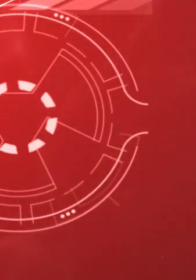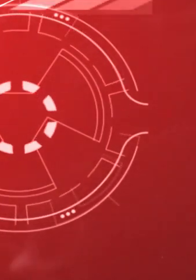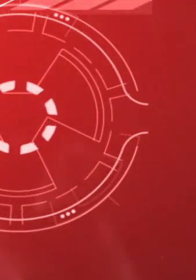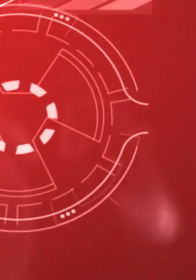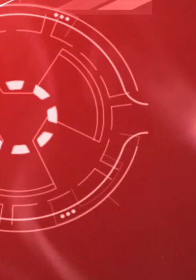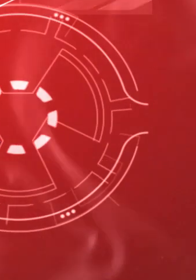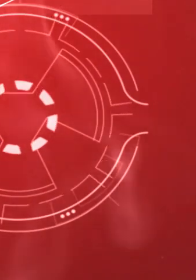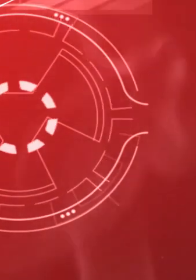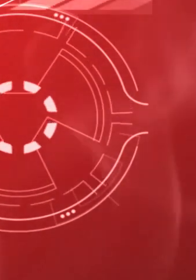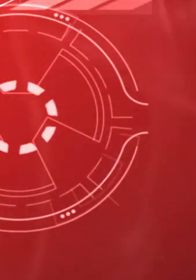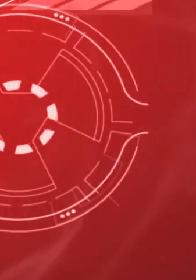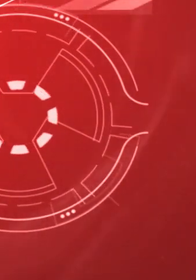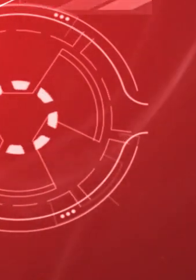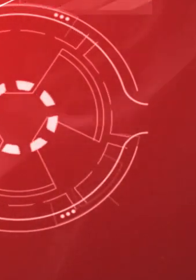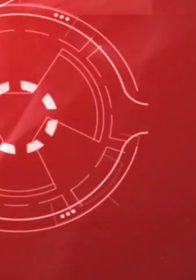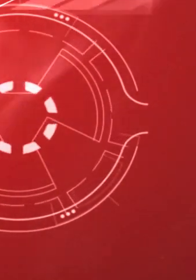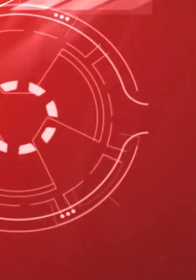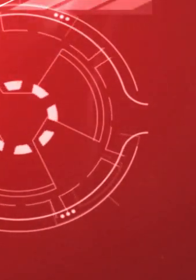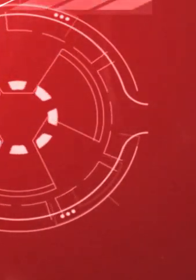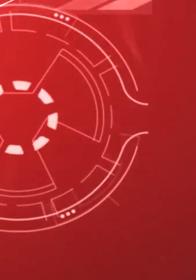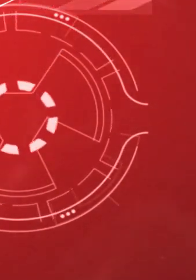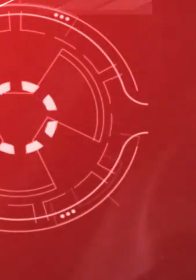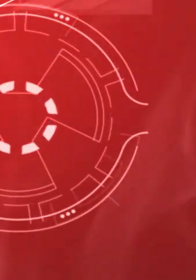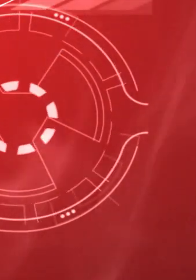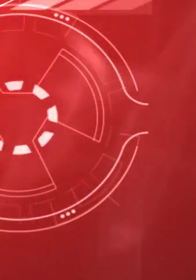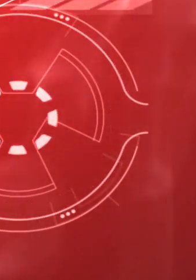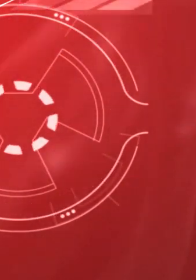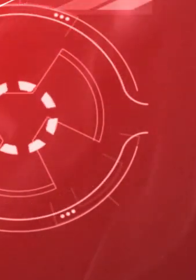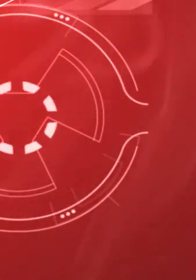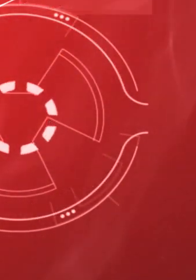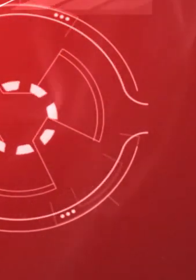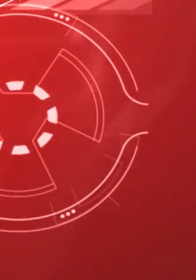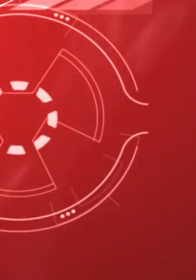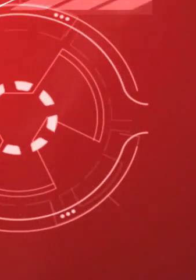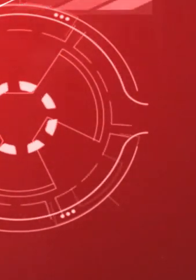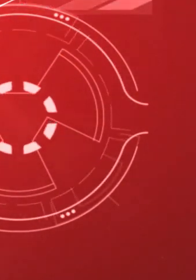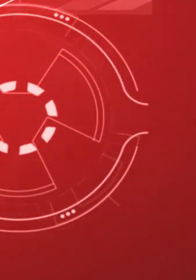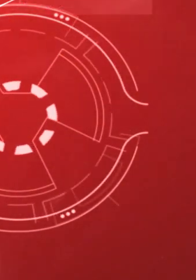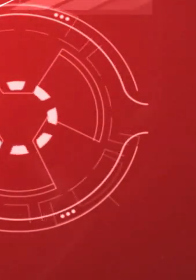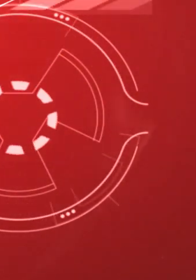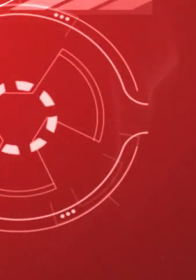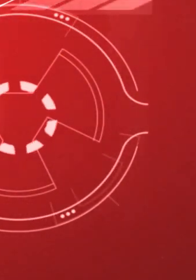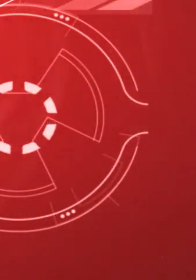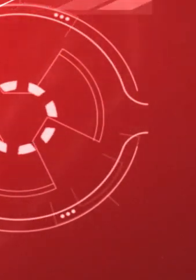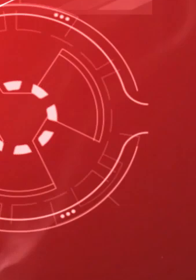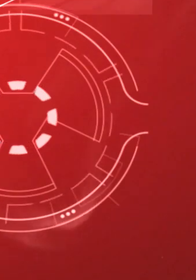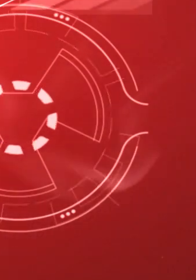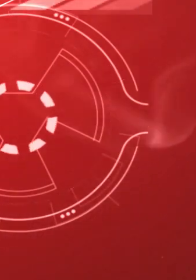Si te gustó escuchar este artículo, suscríbete a nuestro canal, 90 Segundos Noticias.